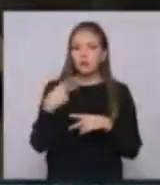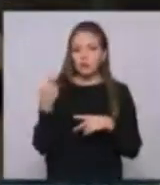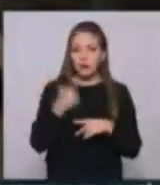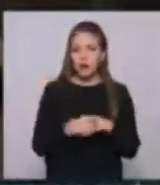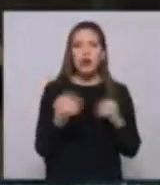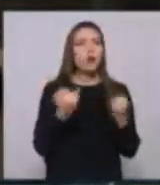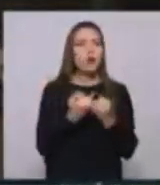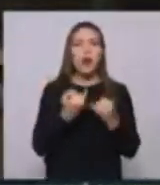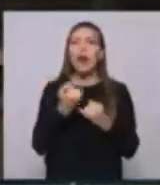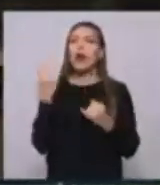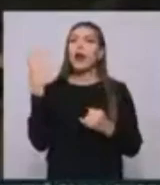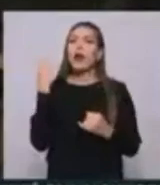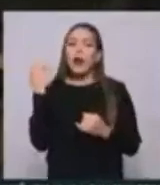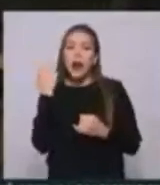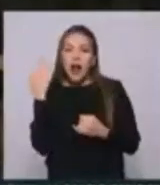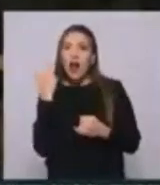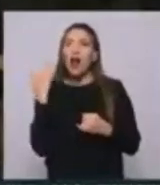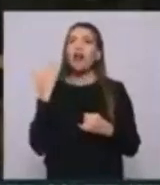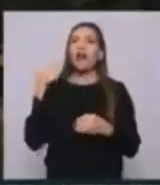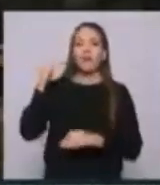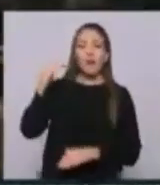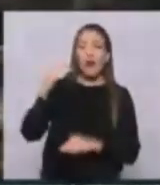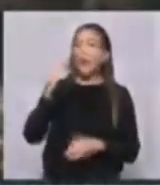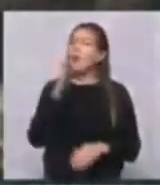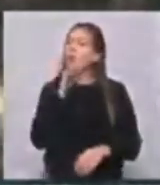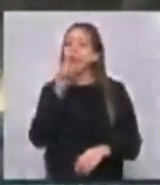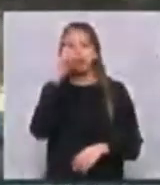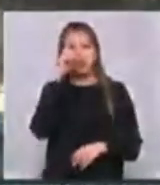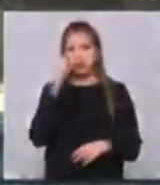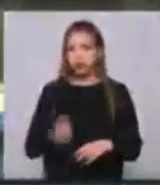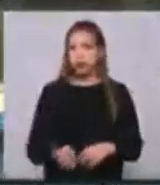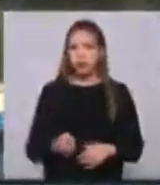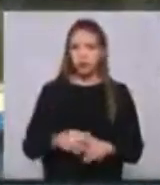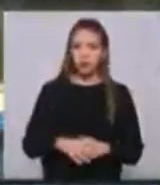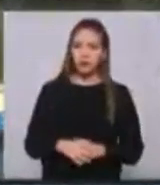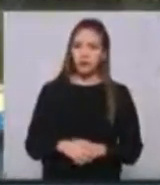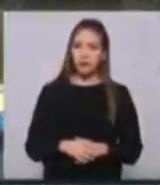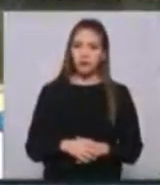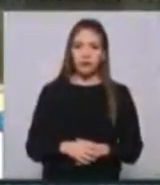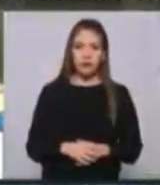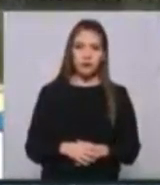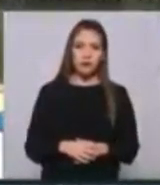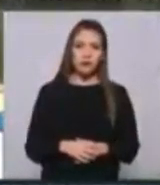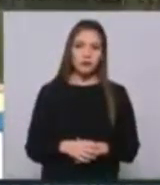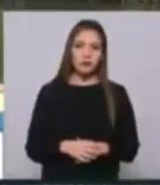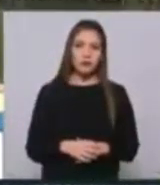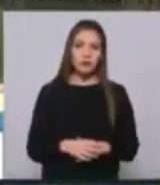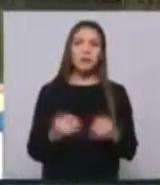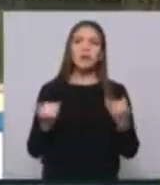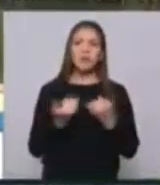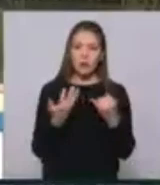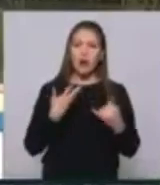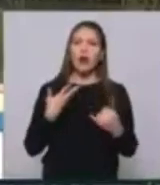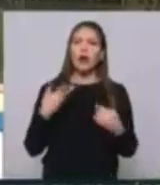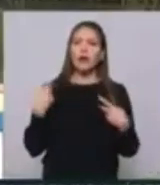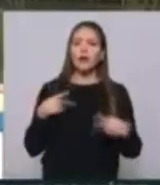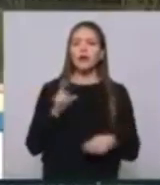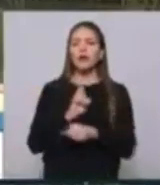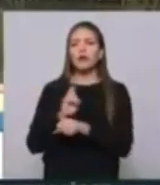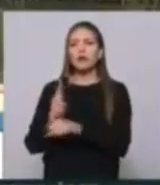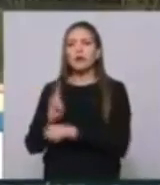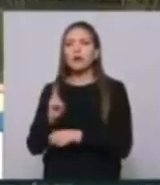bafles o grabadoras. También hay en un momento dado, hay supervisor ahí en los canales, donde nosotros si